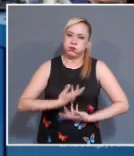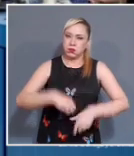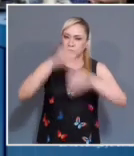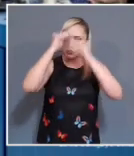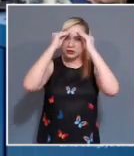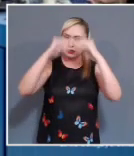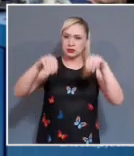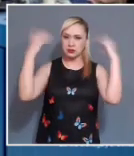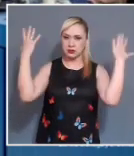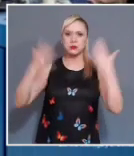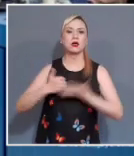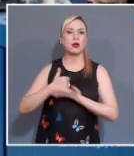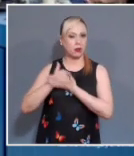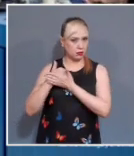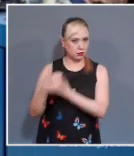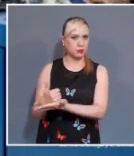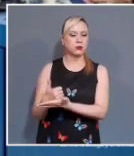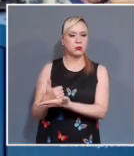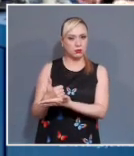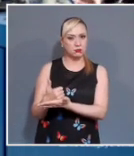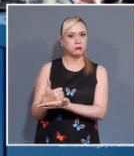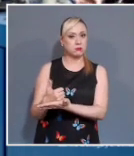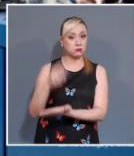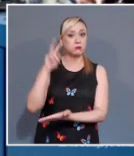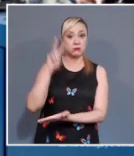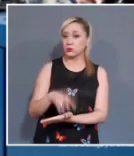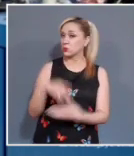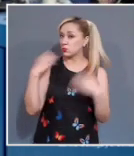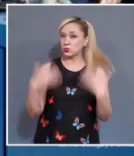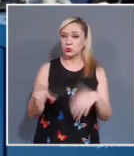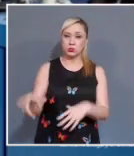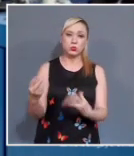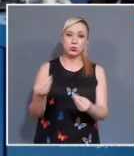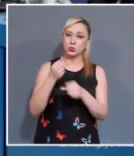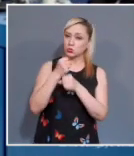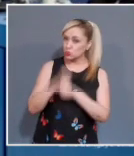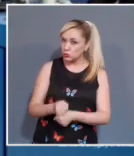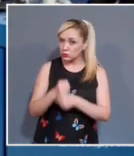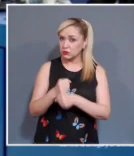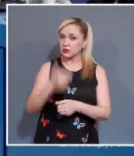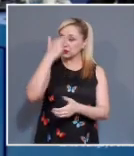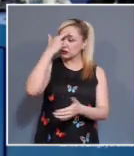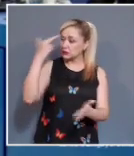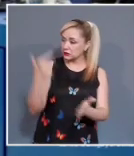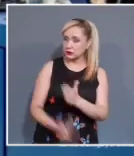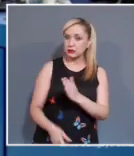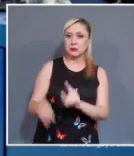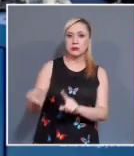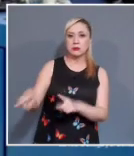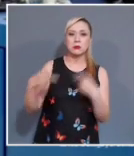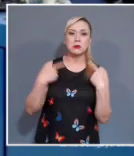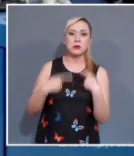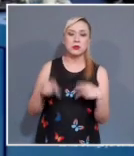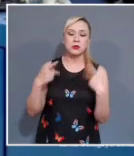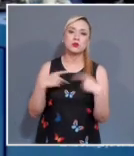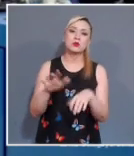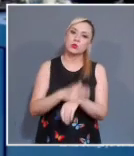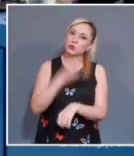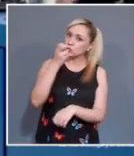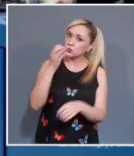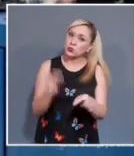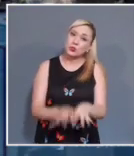delito y las injusticias que se viven y cómo se vulnera a esta persona, es que adquiere importancia el recibir